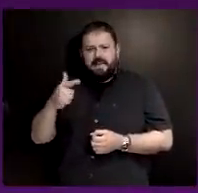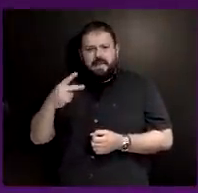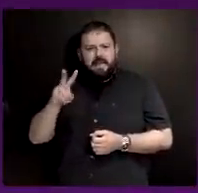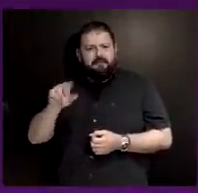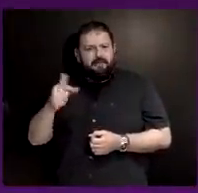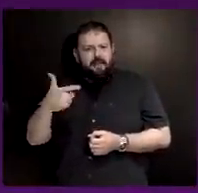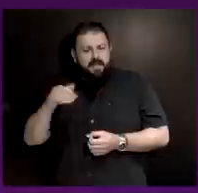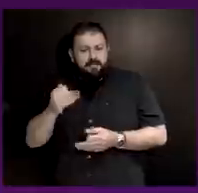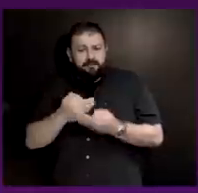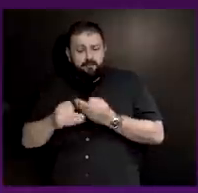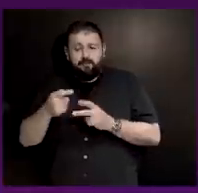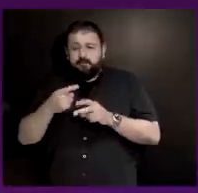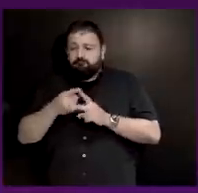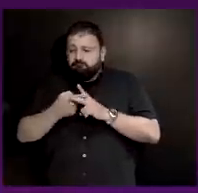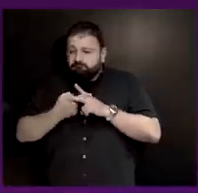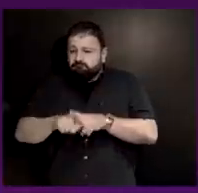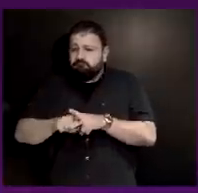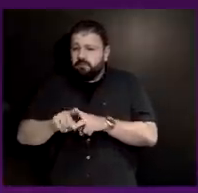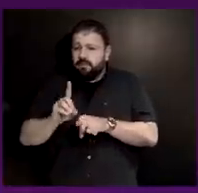de Guadalajara.